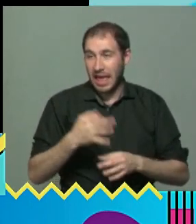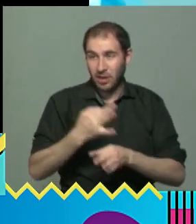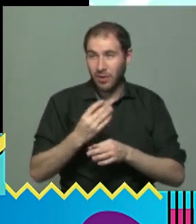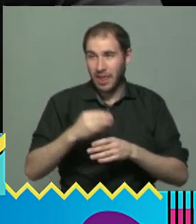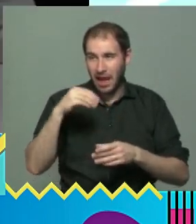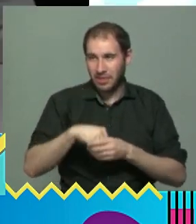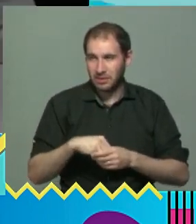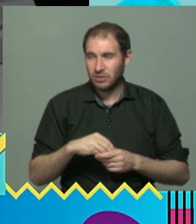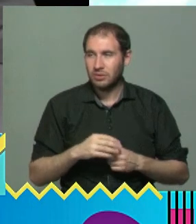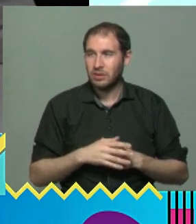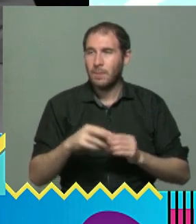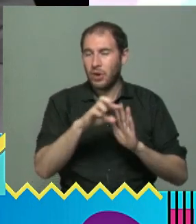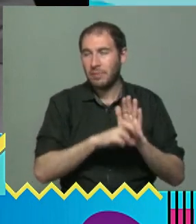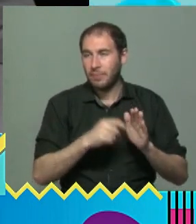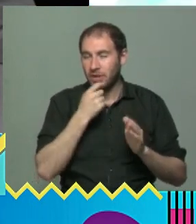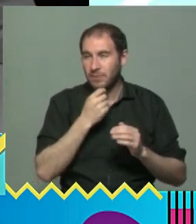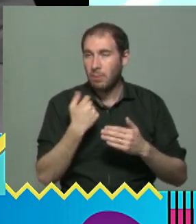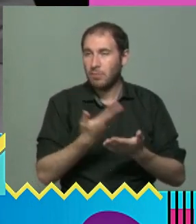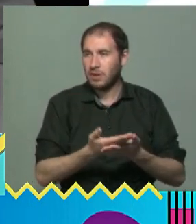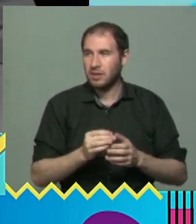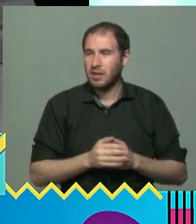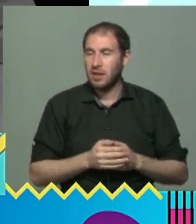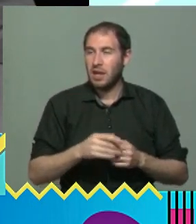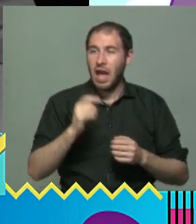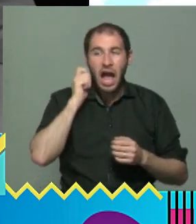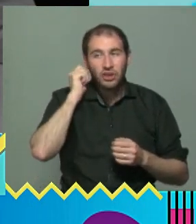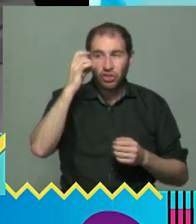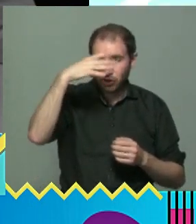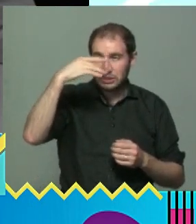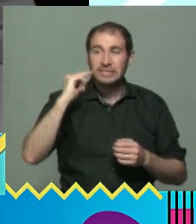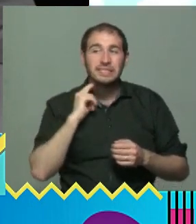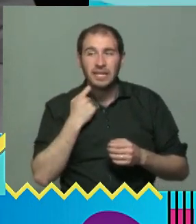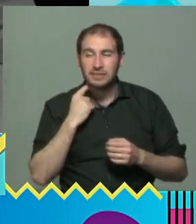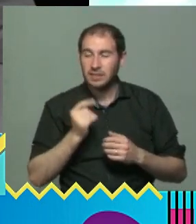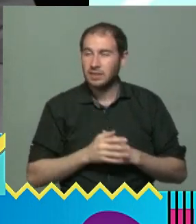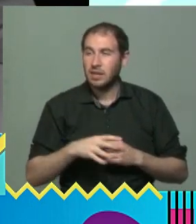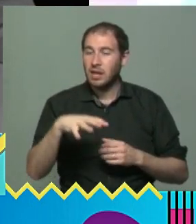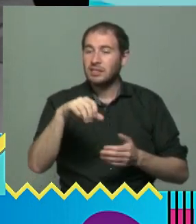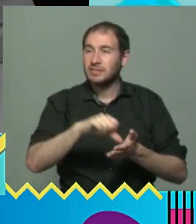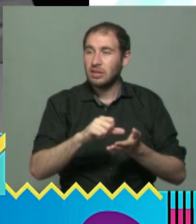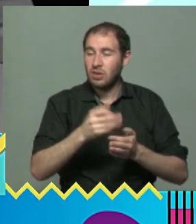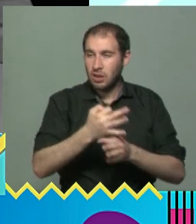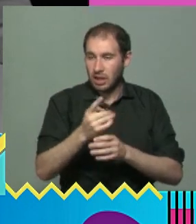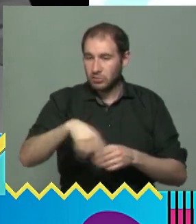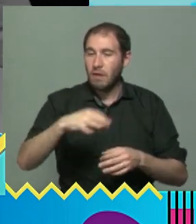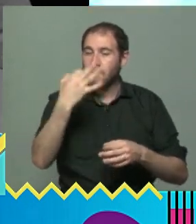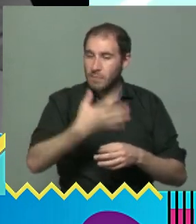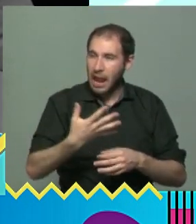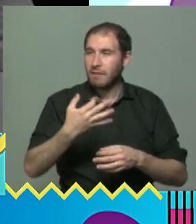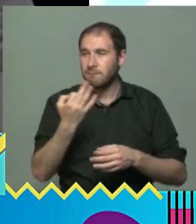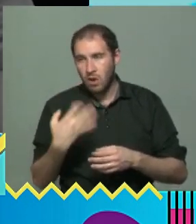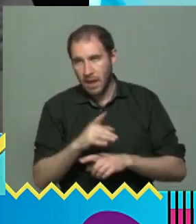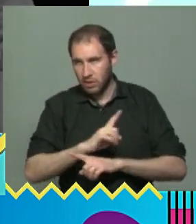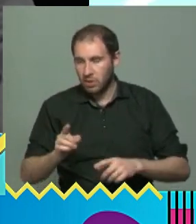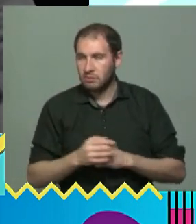escuela, o sea, hay un programa, por ejemplo, que proponíamos que se da de 12 y 13 años en los centros educativos, tanto formales como no formales,